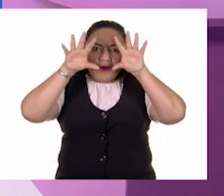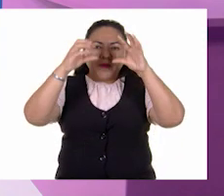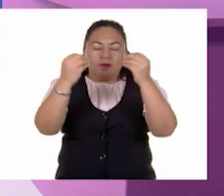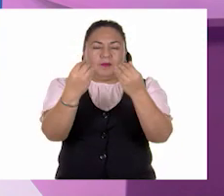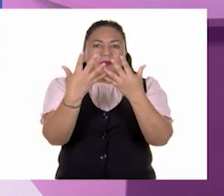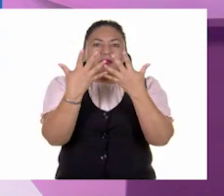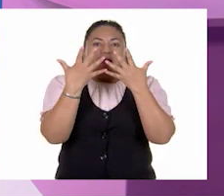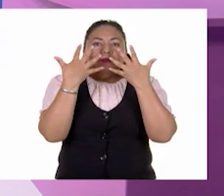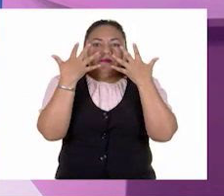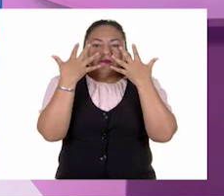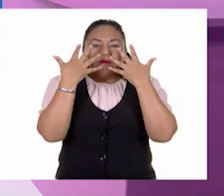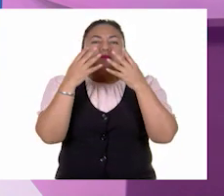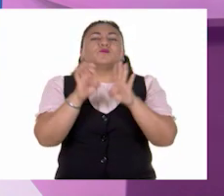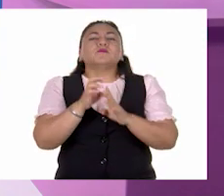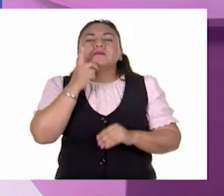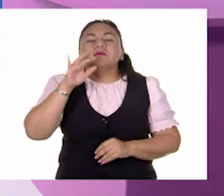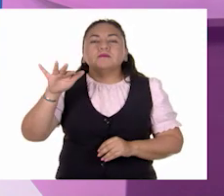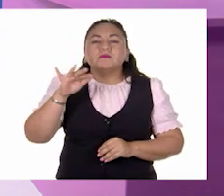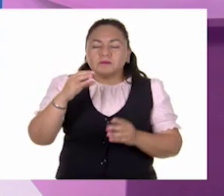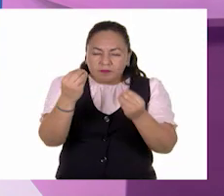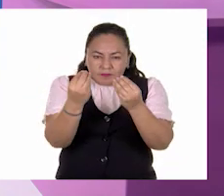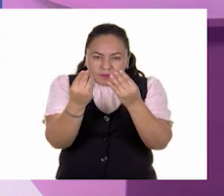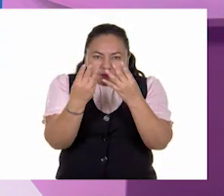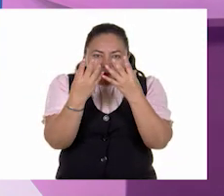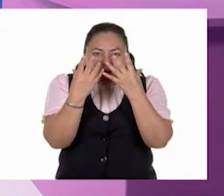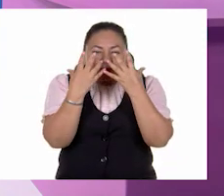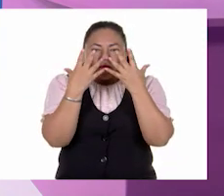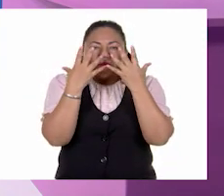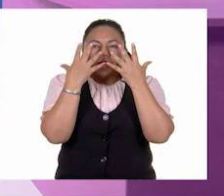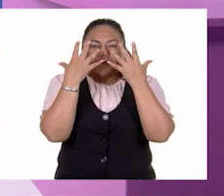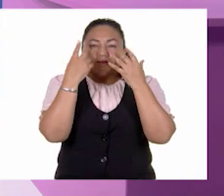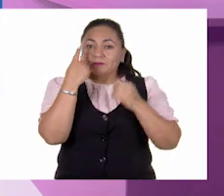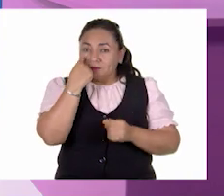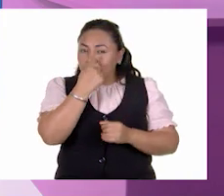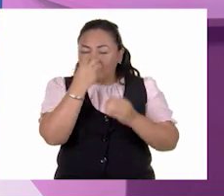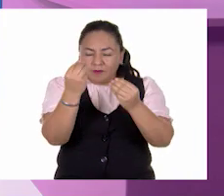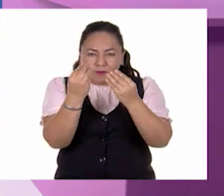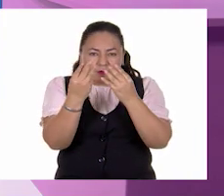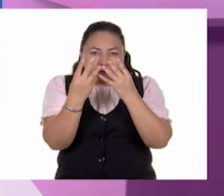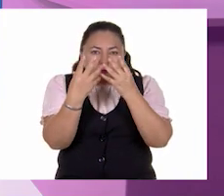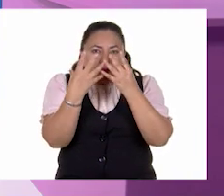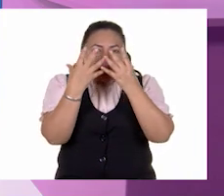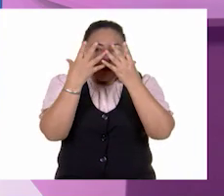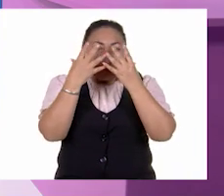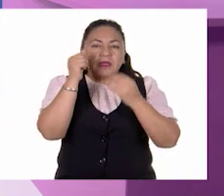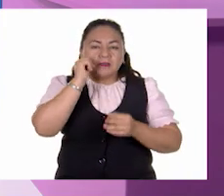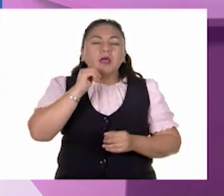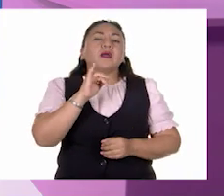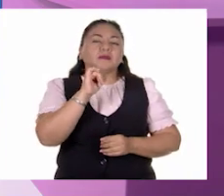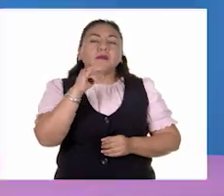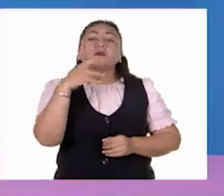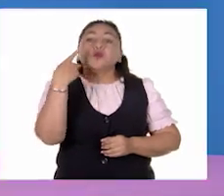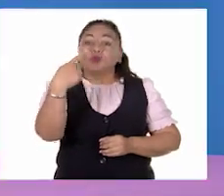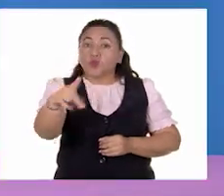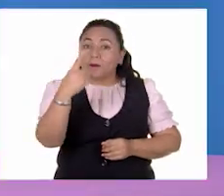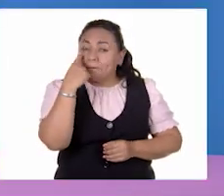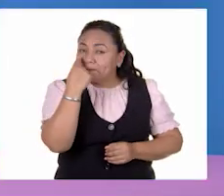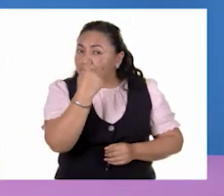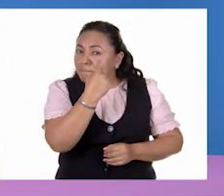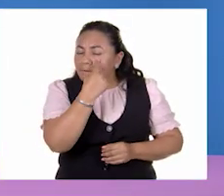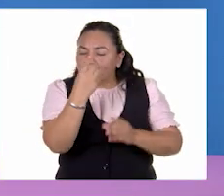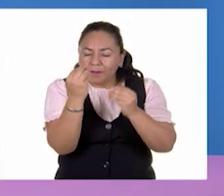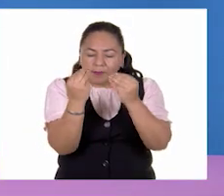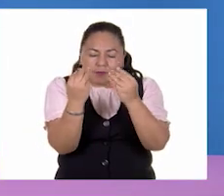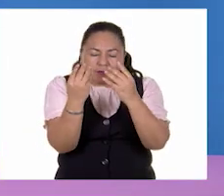Ton. A ver, ¿cómo dice? ¿Me ilumina, tu mirada me ilumina siempre? Tu mirada me ilumina como